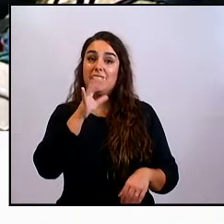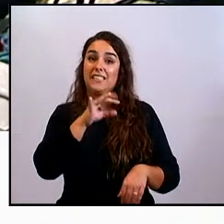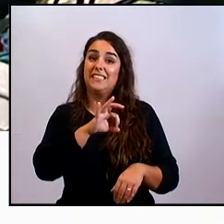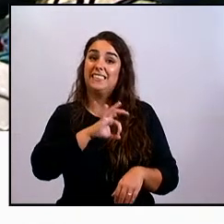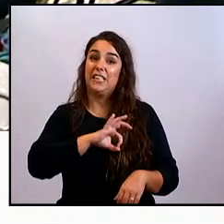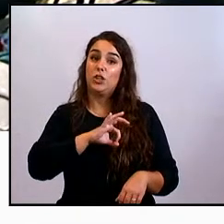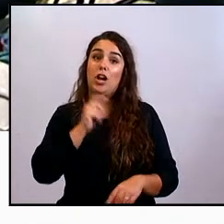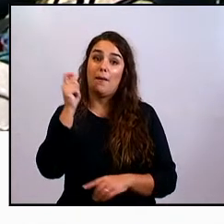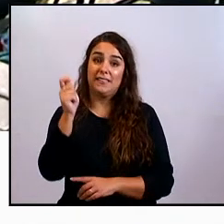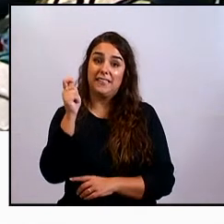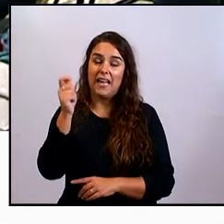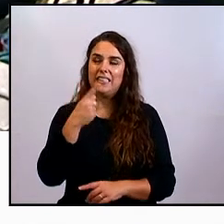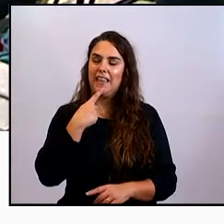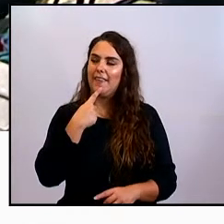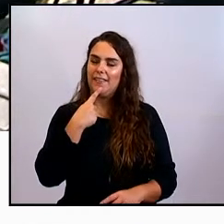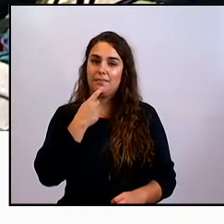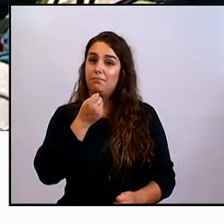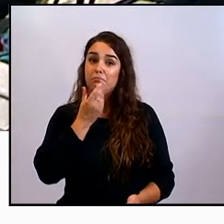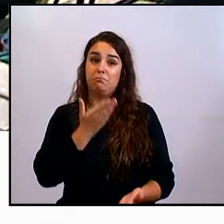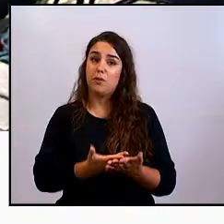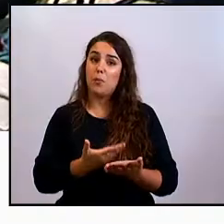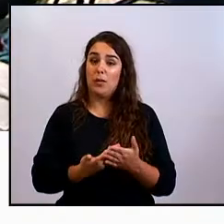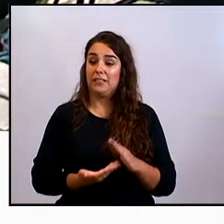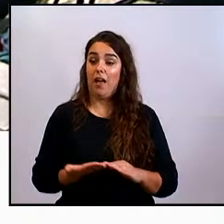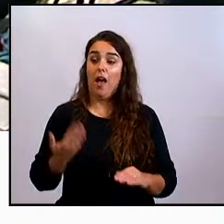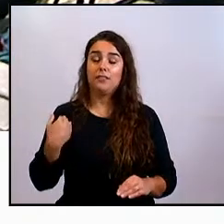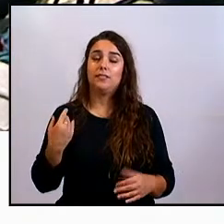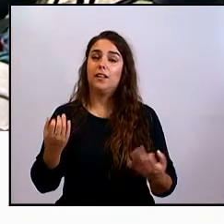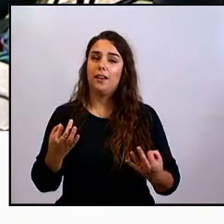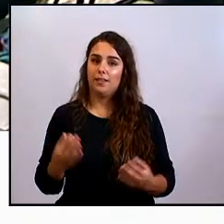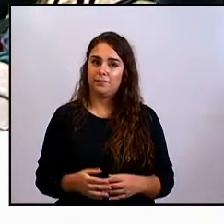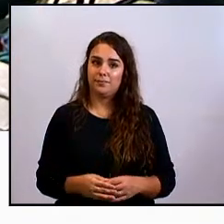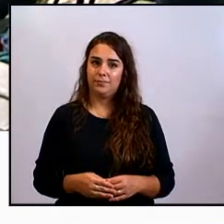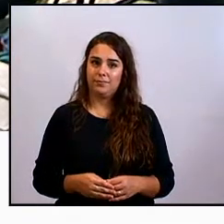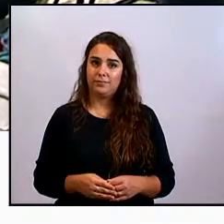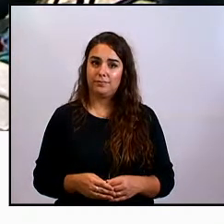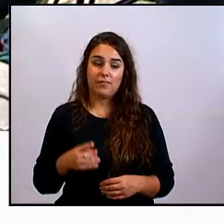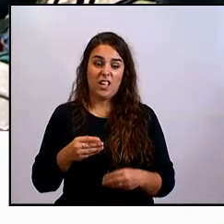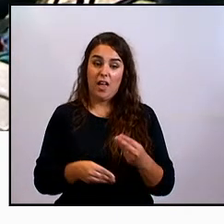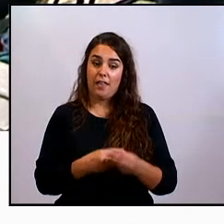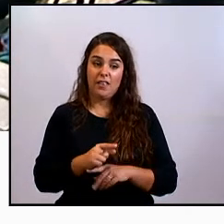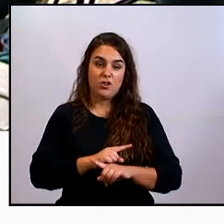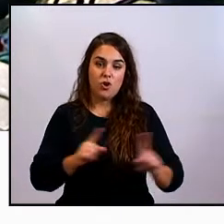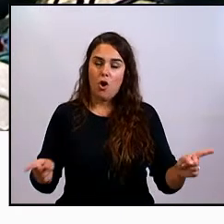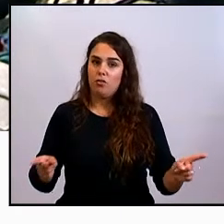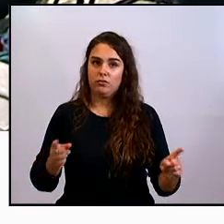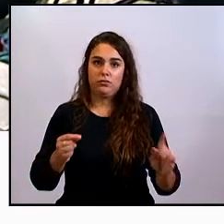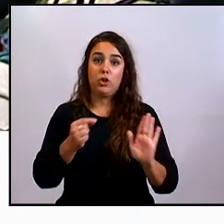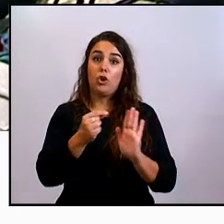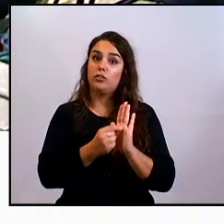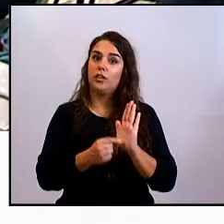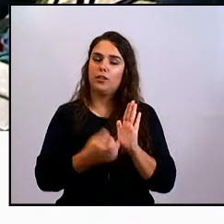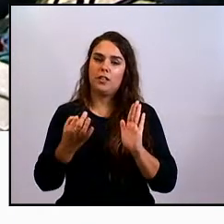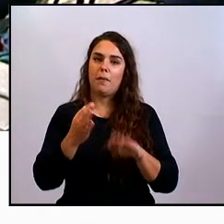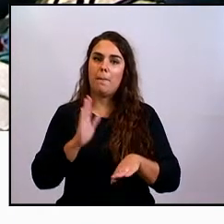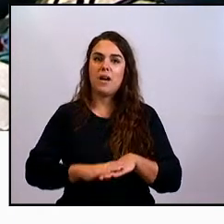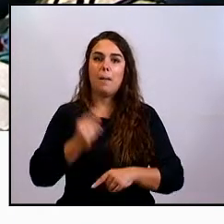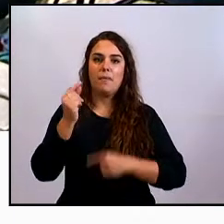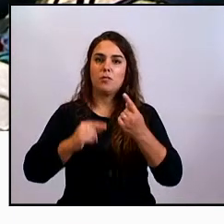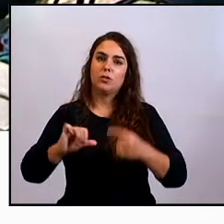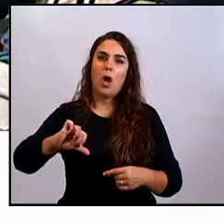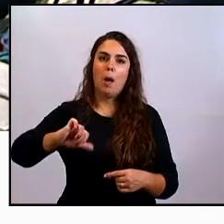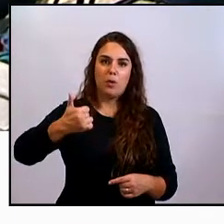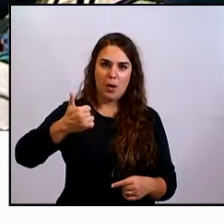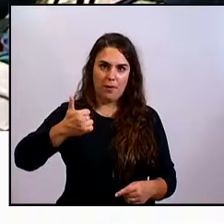Abascal propuso hace unos meses el que esto no se hiciera como condición para poder aprobar los presupuestos